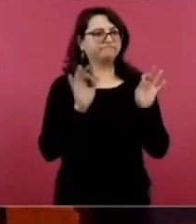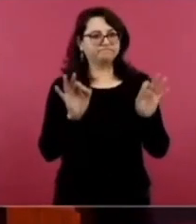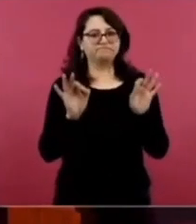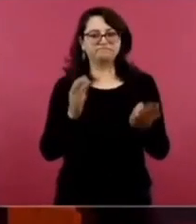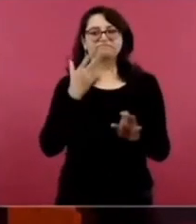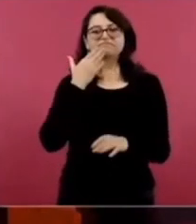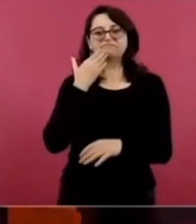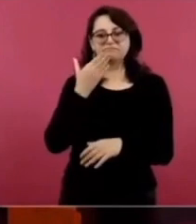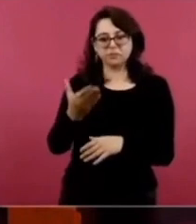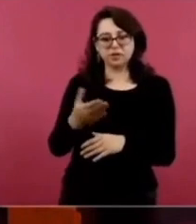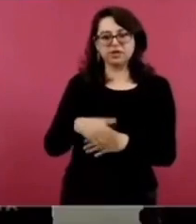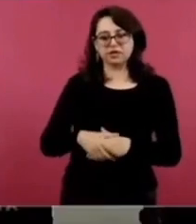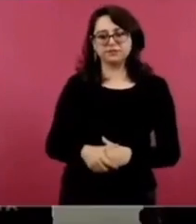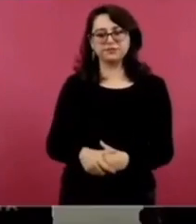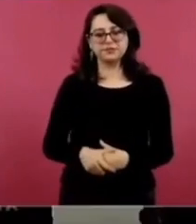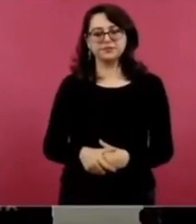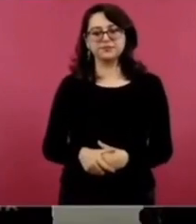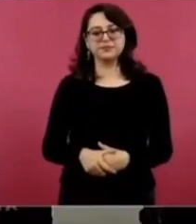de